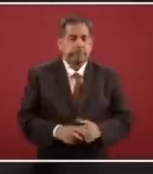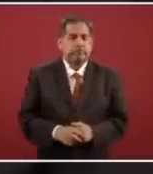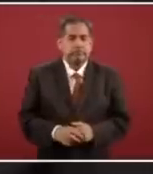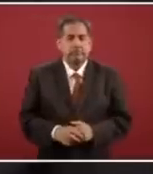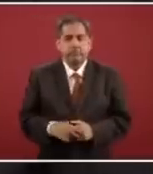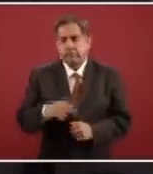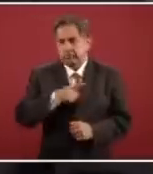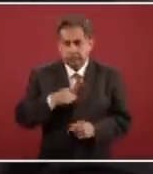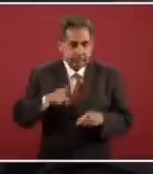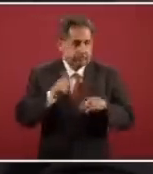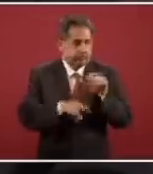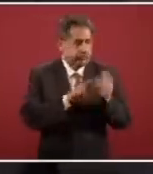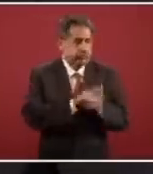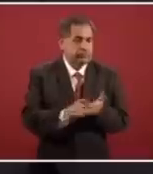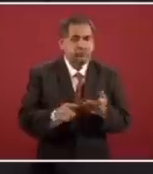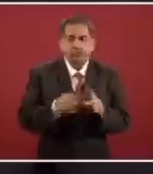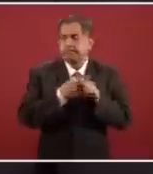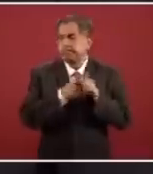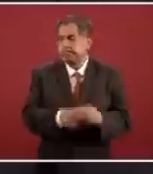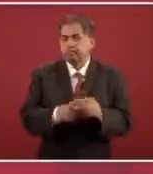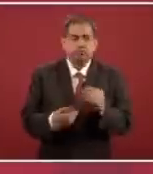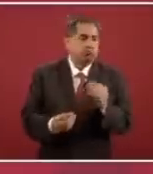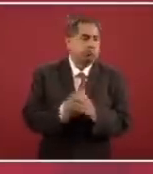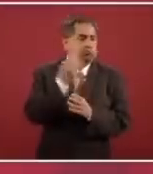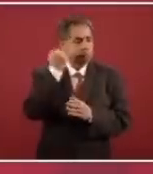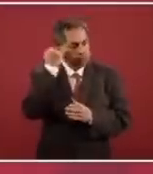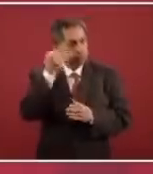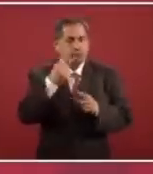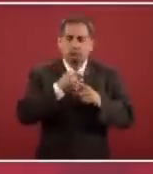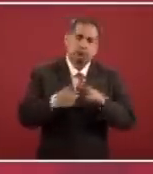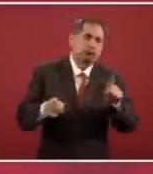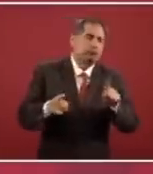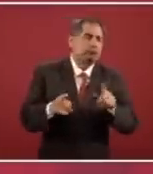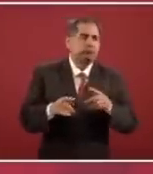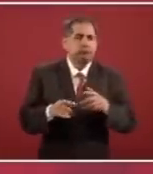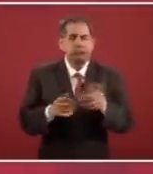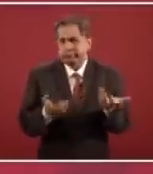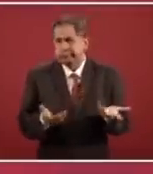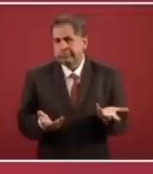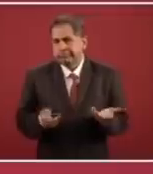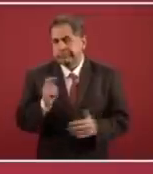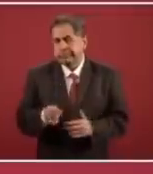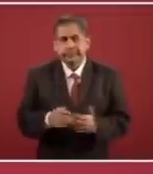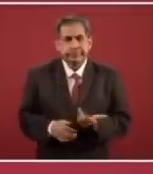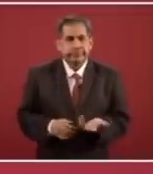había que iniciar una estrategia nueva, distinta, que